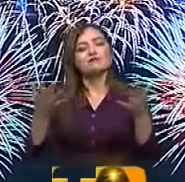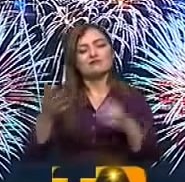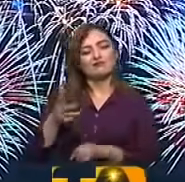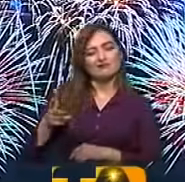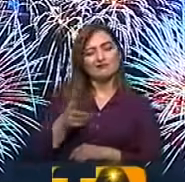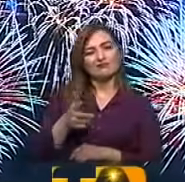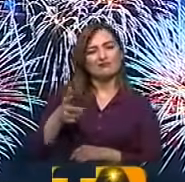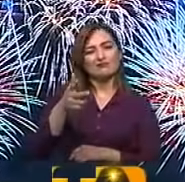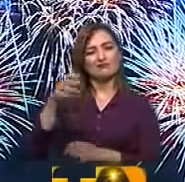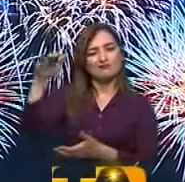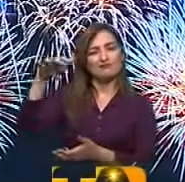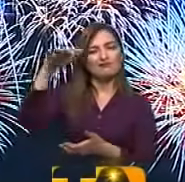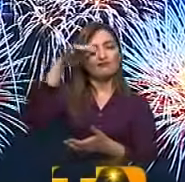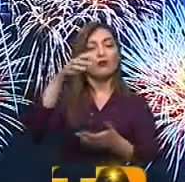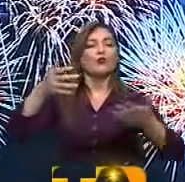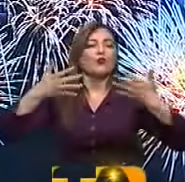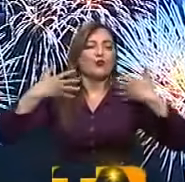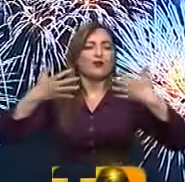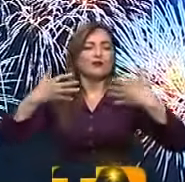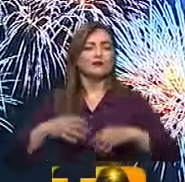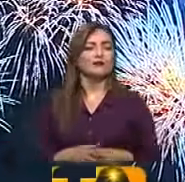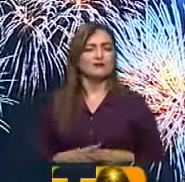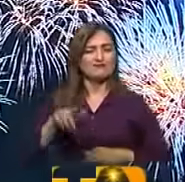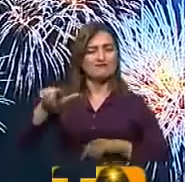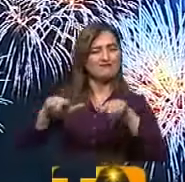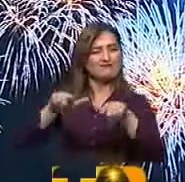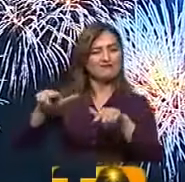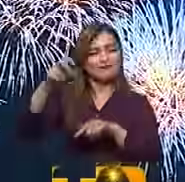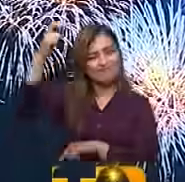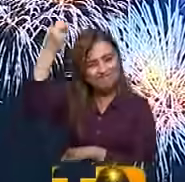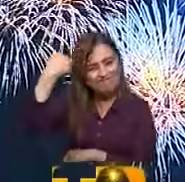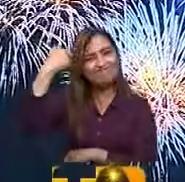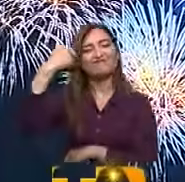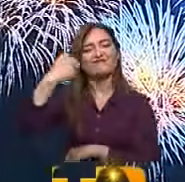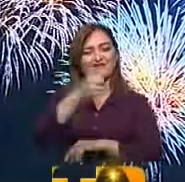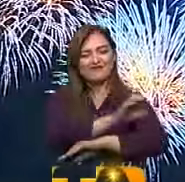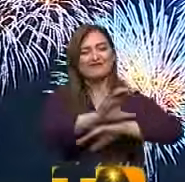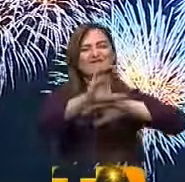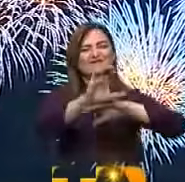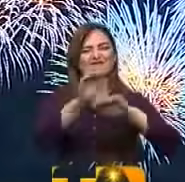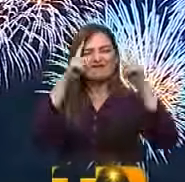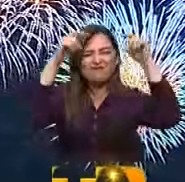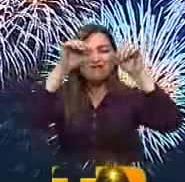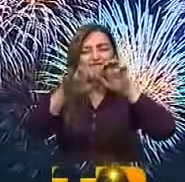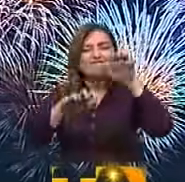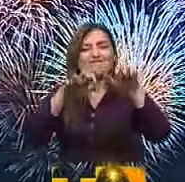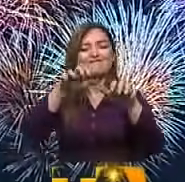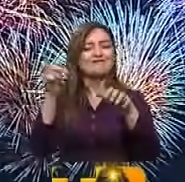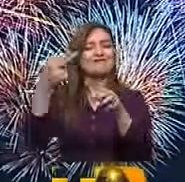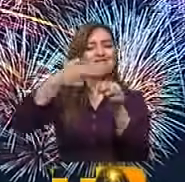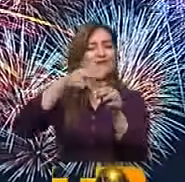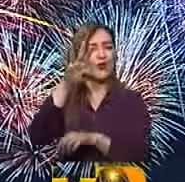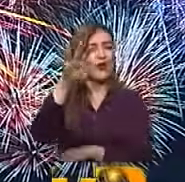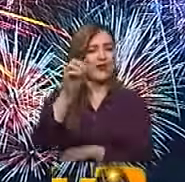de los monigotes gigantes en el puerto principal. Encontramos desde la vecindad del Chao hasta el bosque encantado de Winnie Pooh. Estos forman parte de